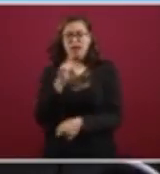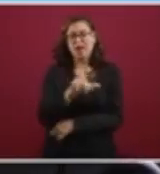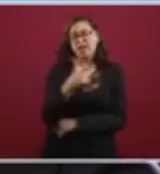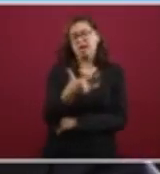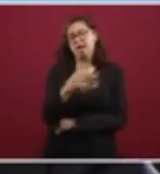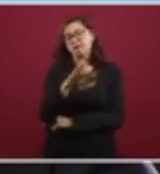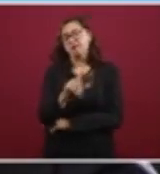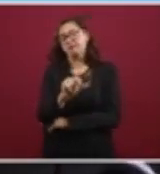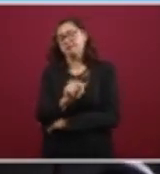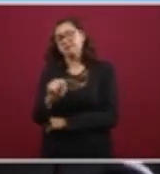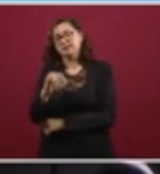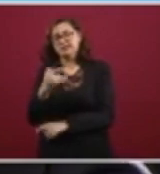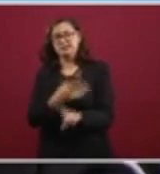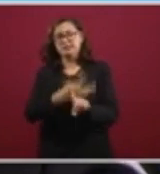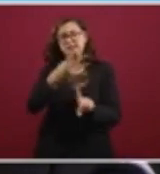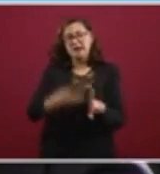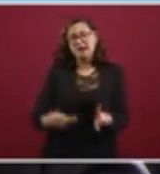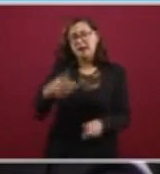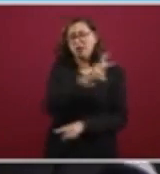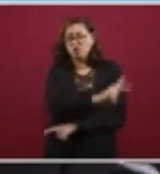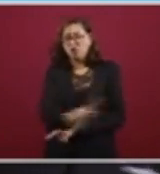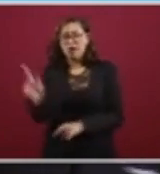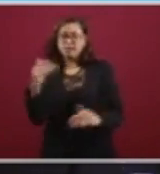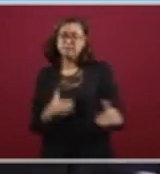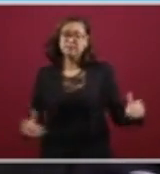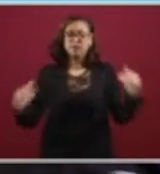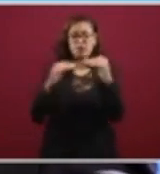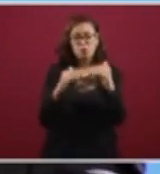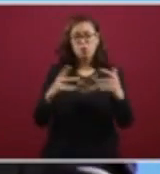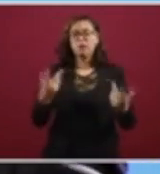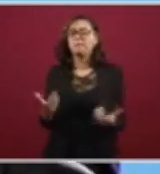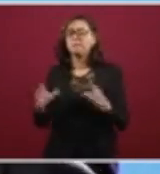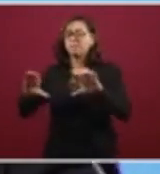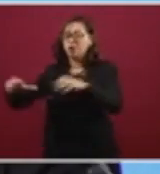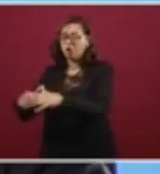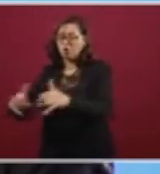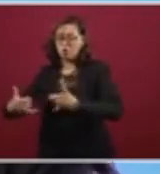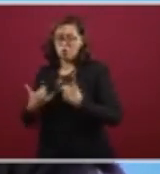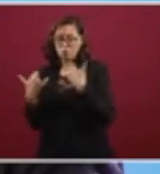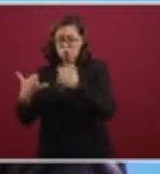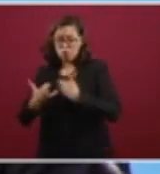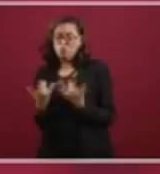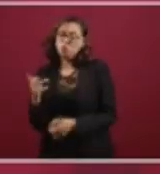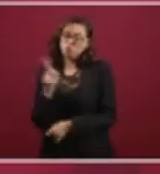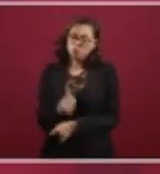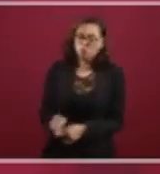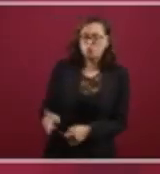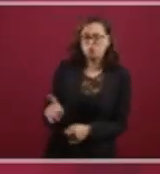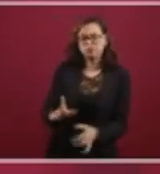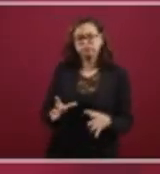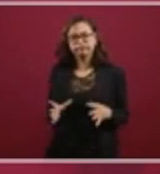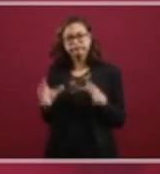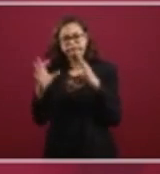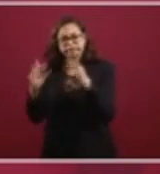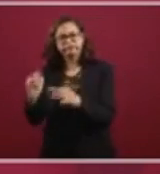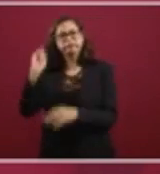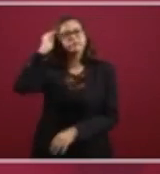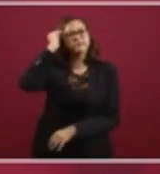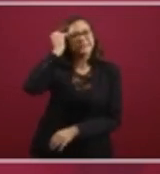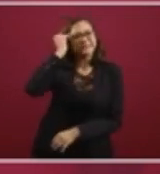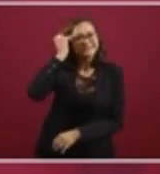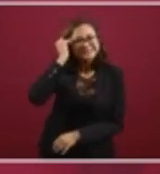exigiendo todos los derechos para todas las personas, de las juventudes de nuestros pueblos originarios